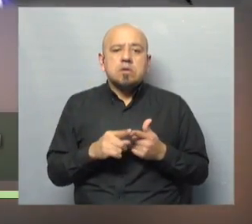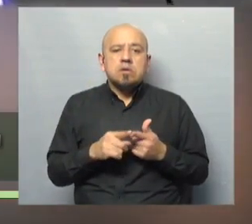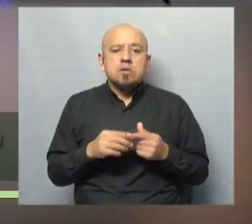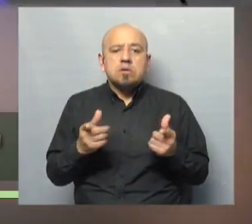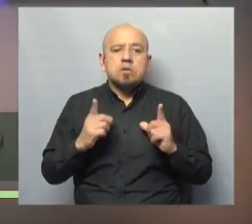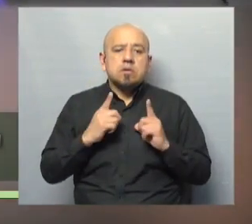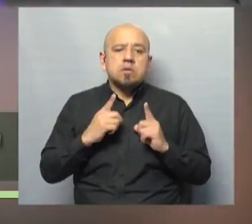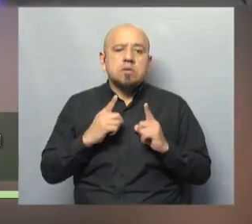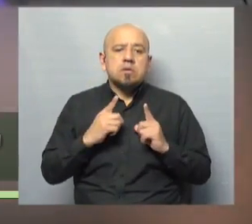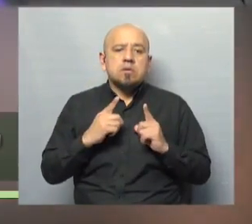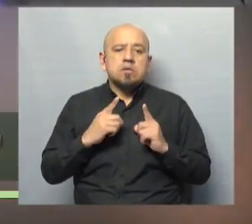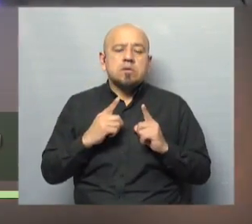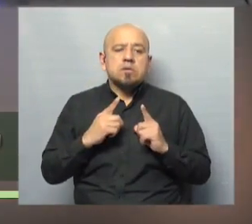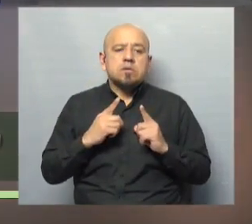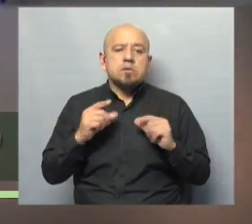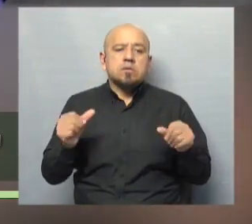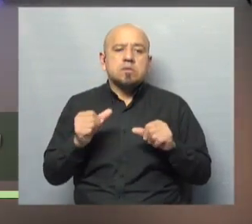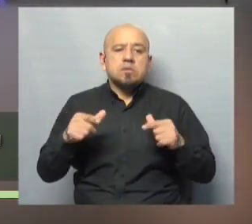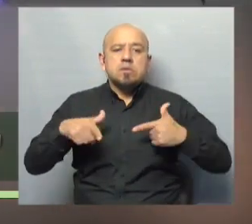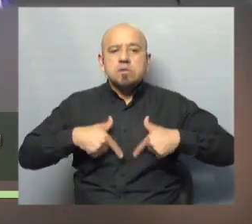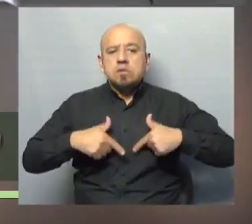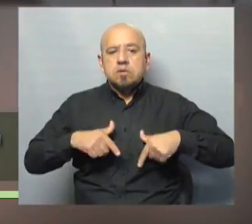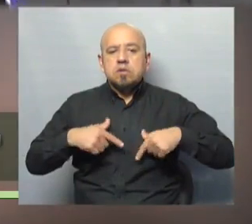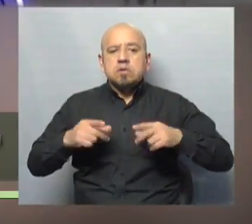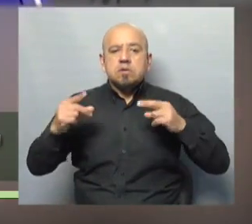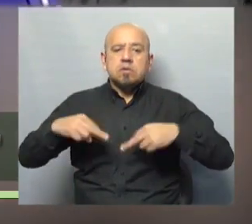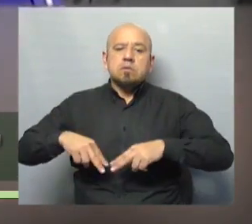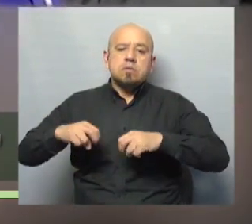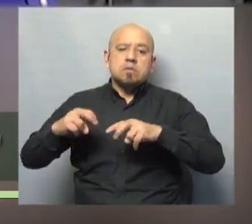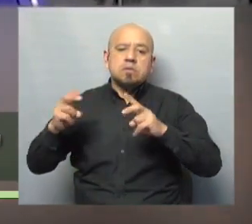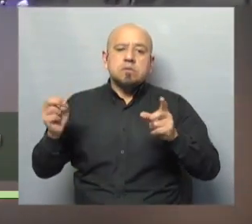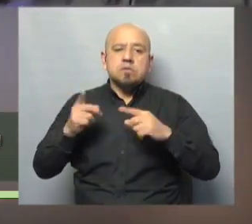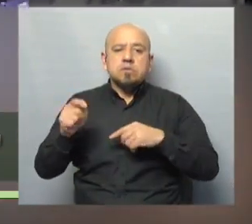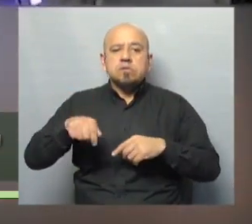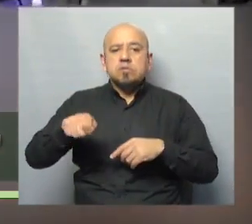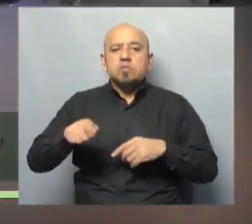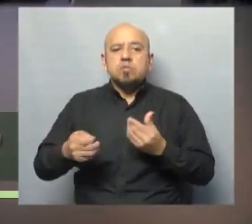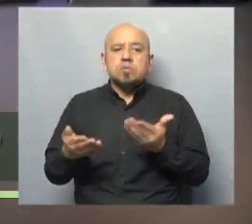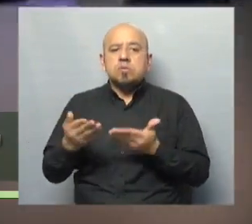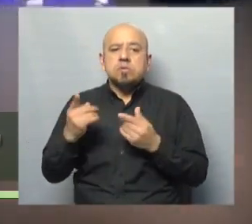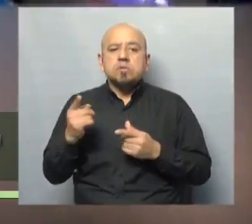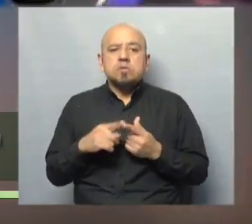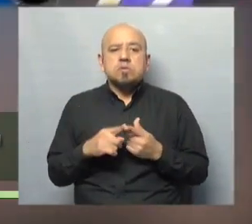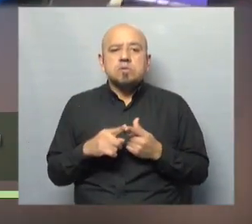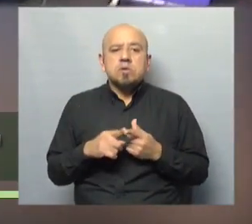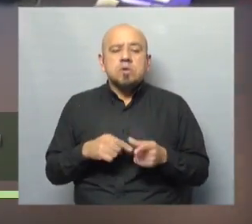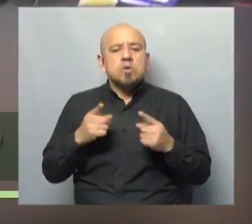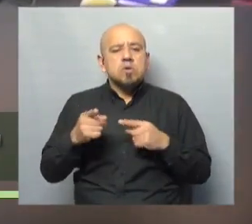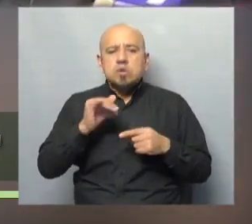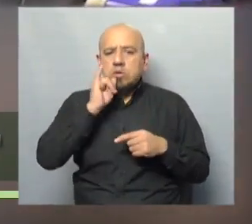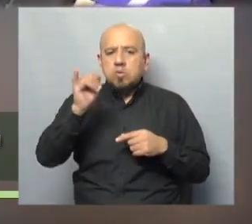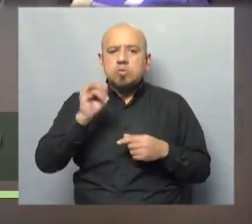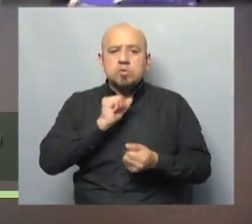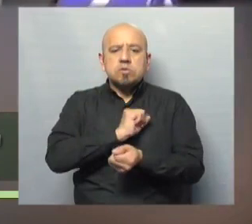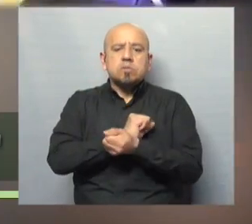porque hace el ministerio con la investigación vamos a ver qué pasa en la justicia en la galería una denuncia penal